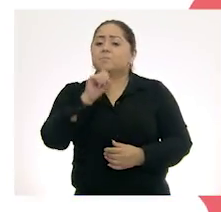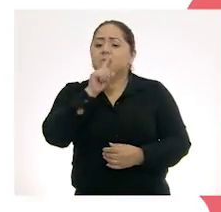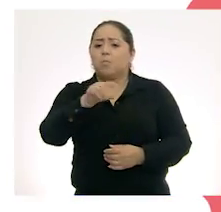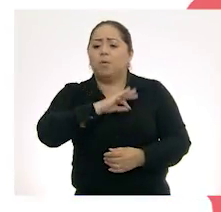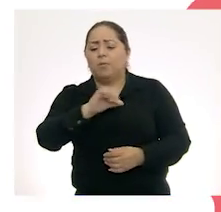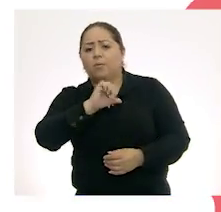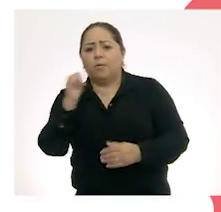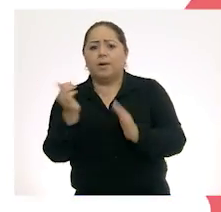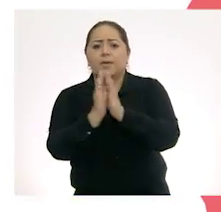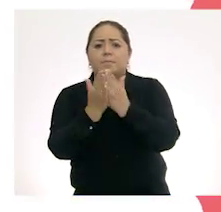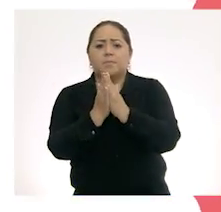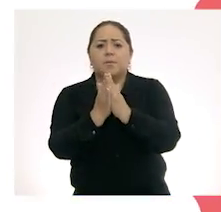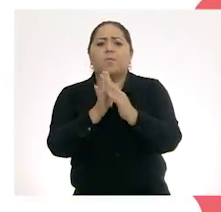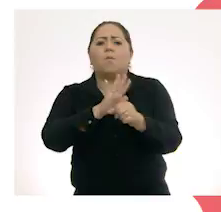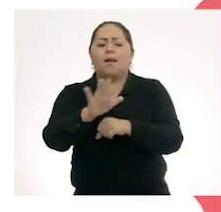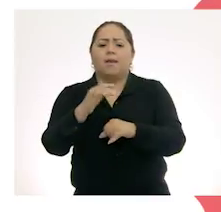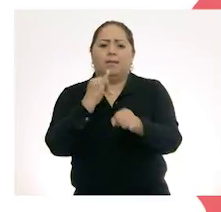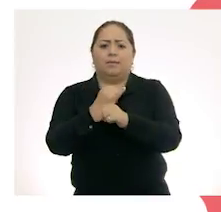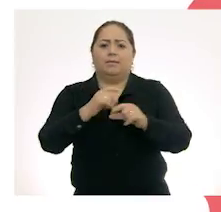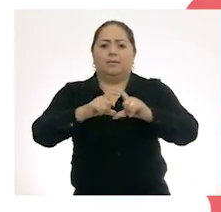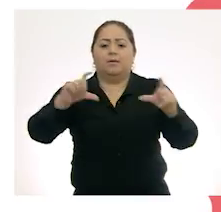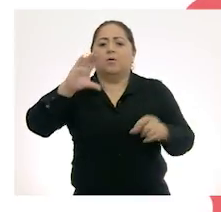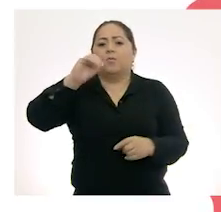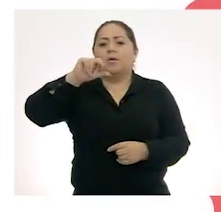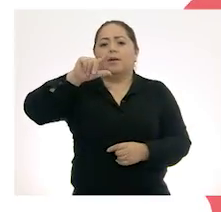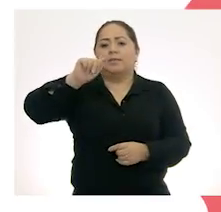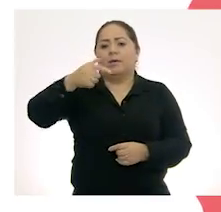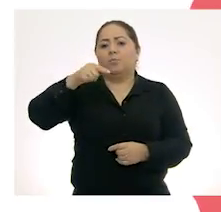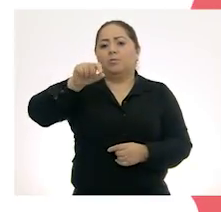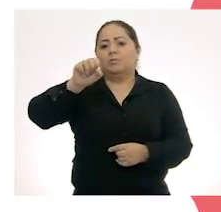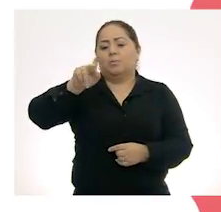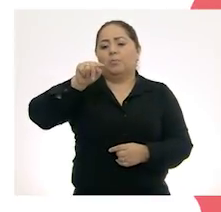También puedes encontrar los libros de texto en la página